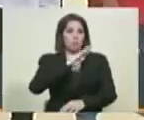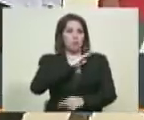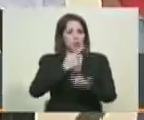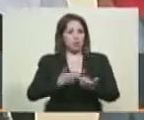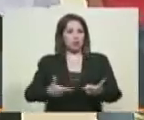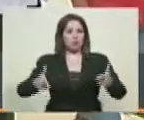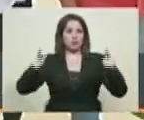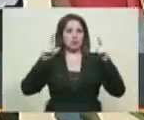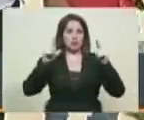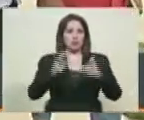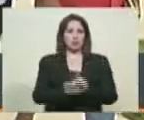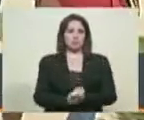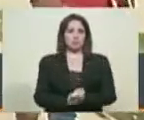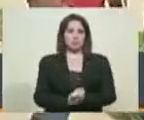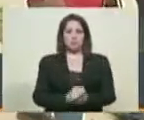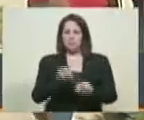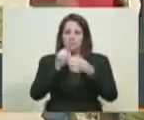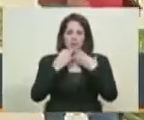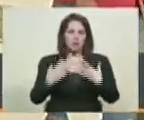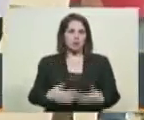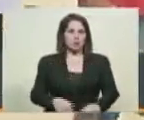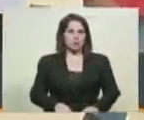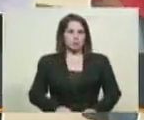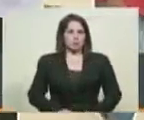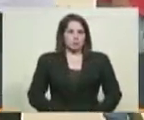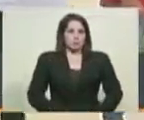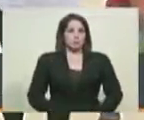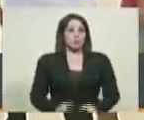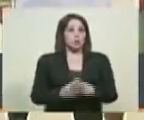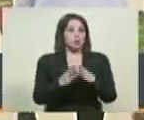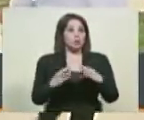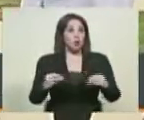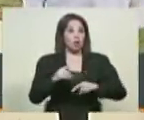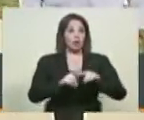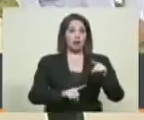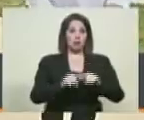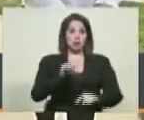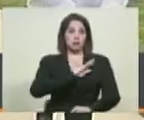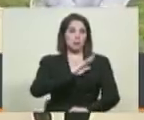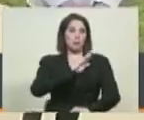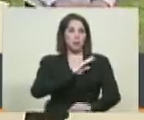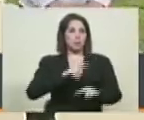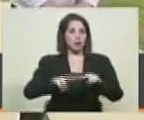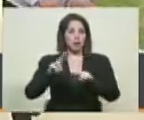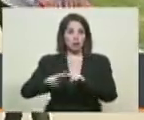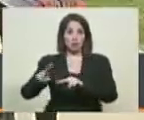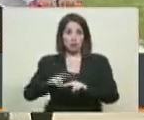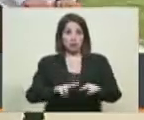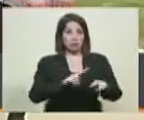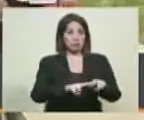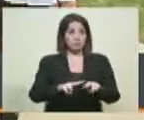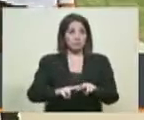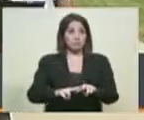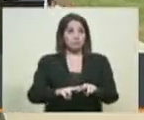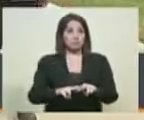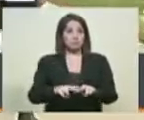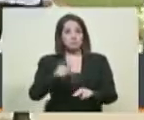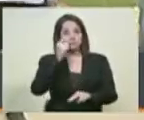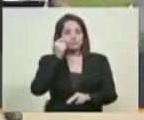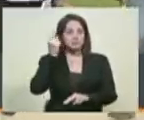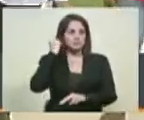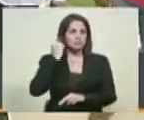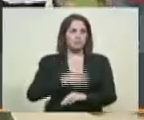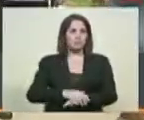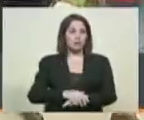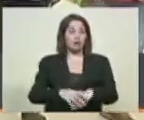libertadores, Caracas. Hermoso, bueno, todos estos espacios es para nuestros niños, para nuestras niñas. Estamos en tiempo